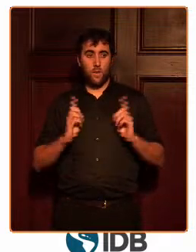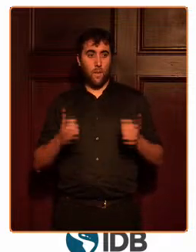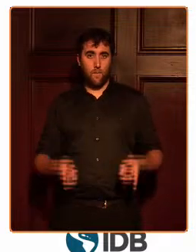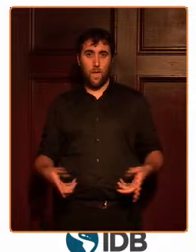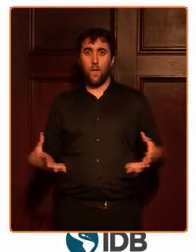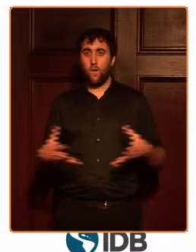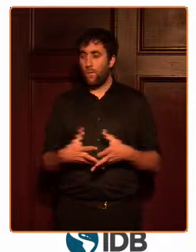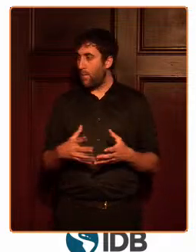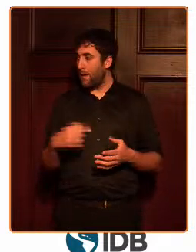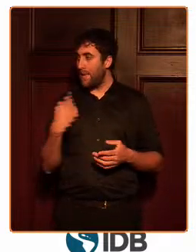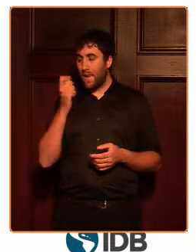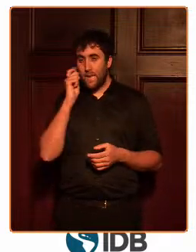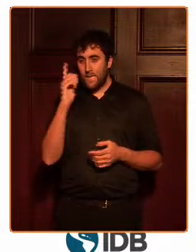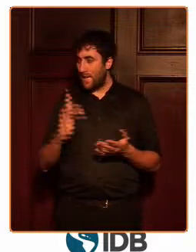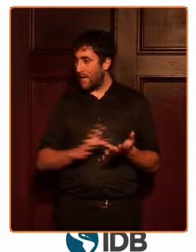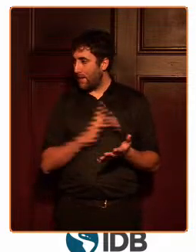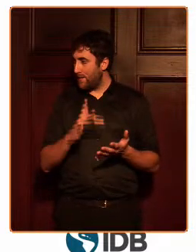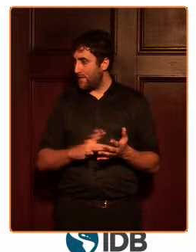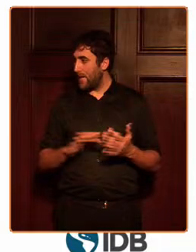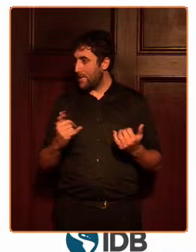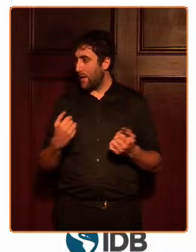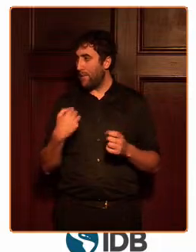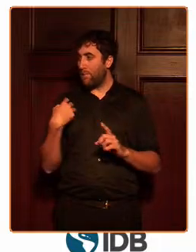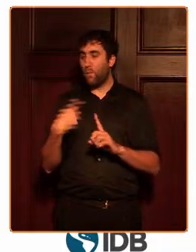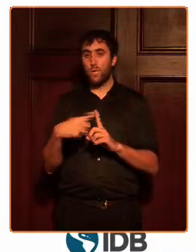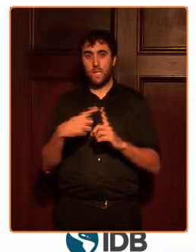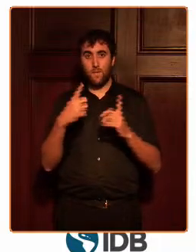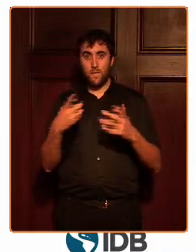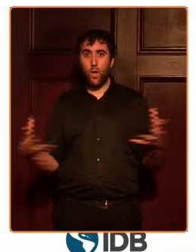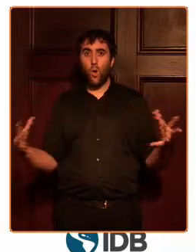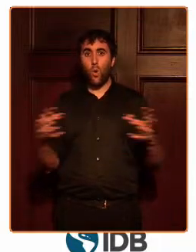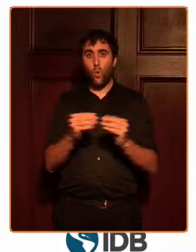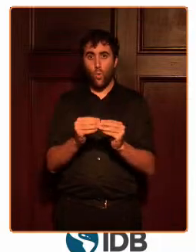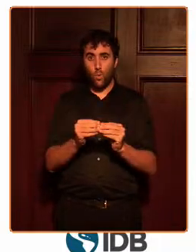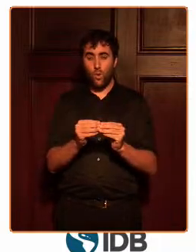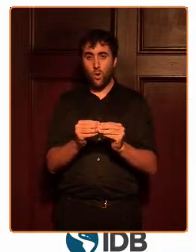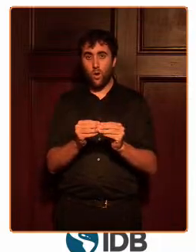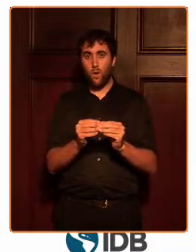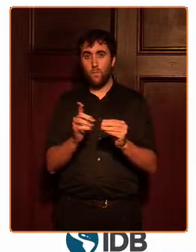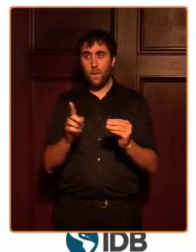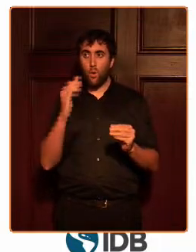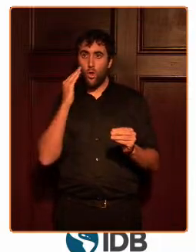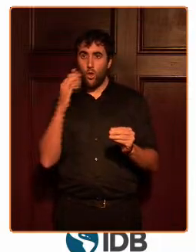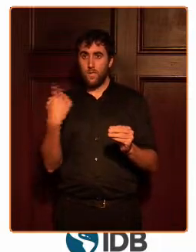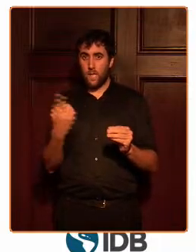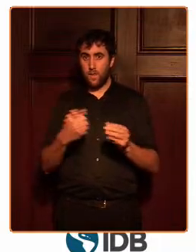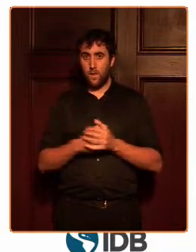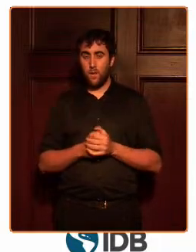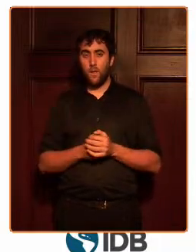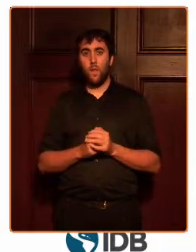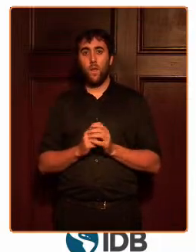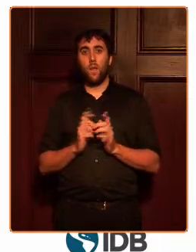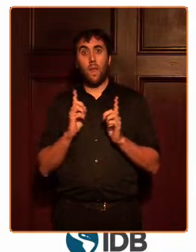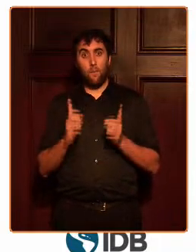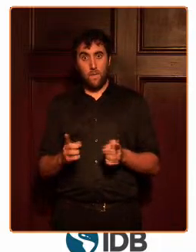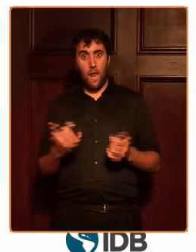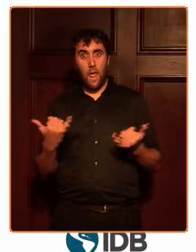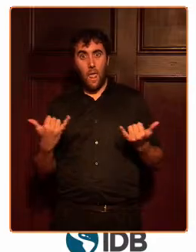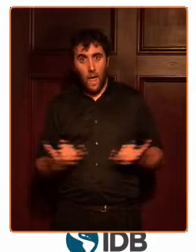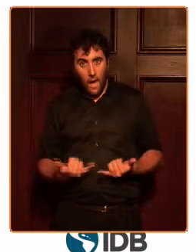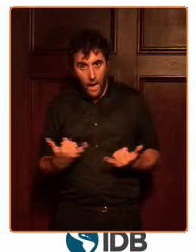que la inteligencia artificial es más efectiva cuando complementa o aumenta al docente, cuando se tienen